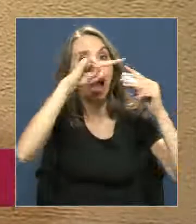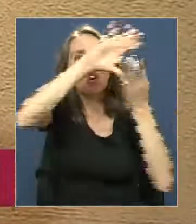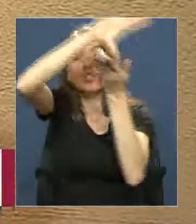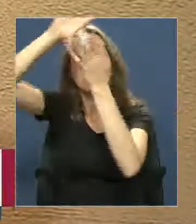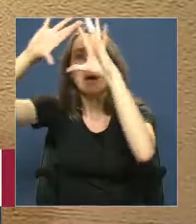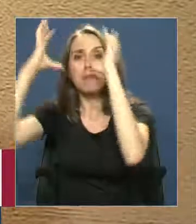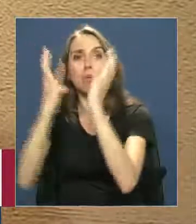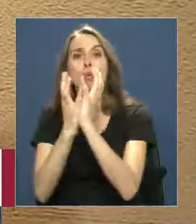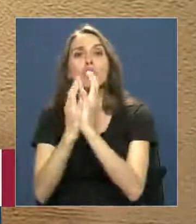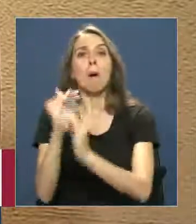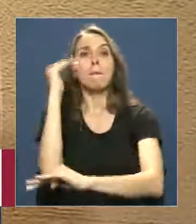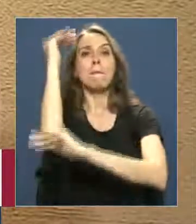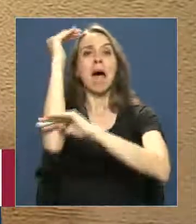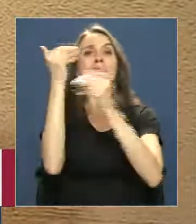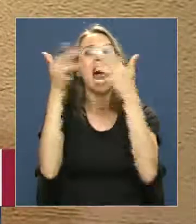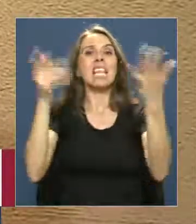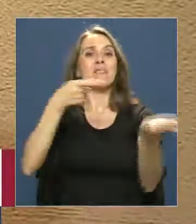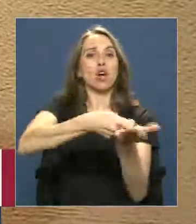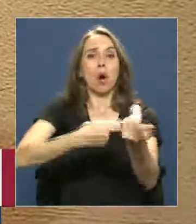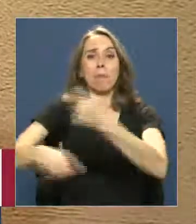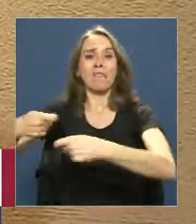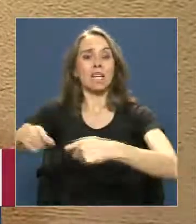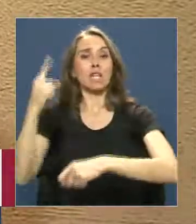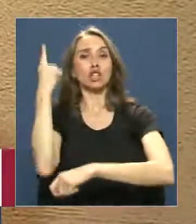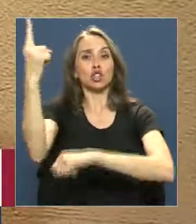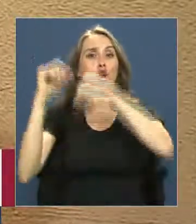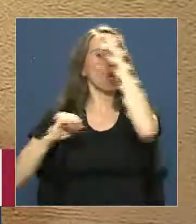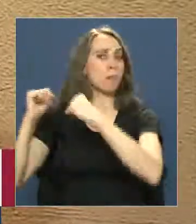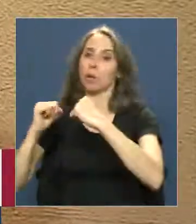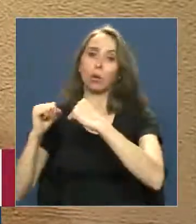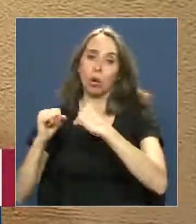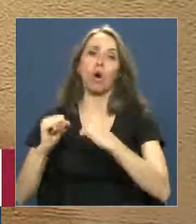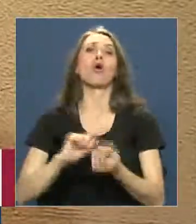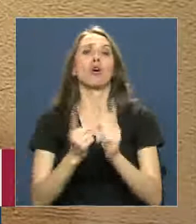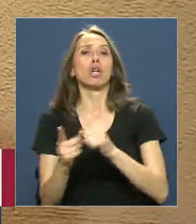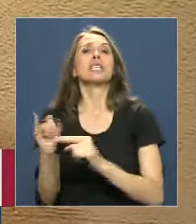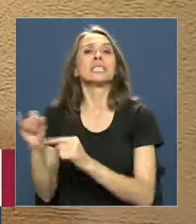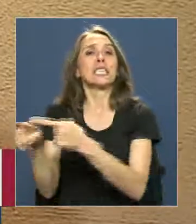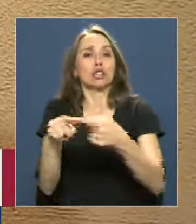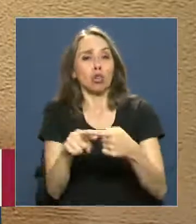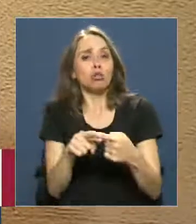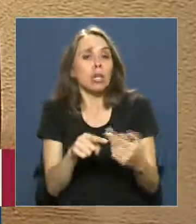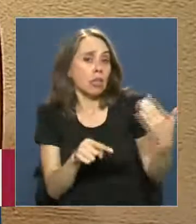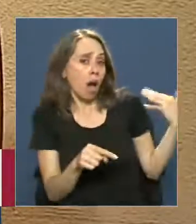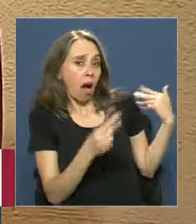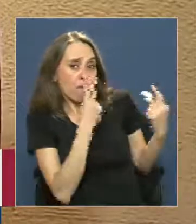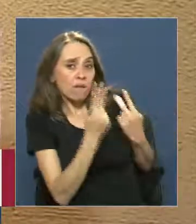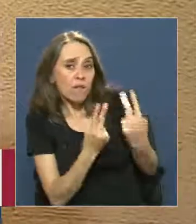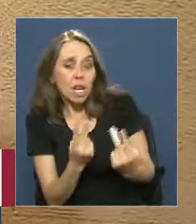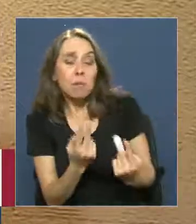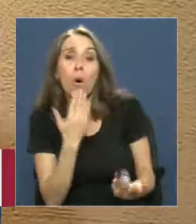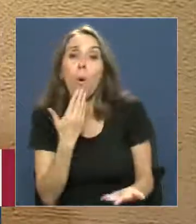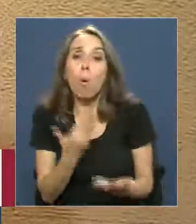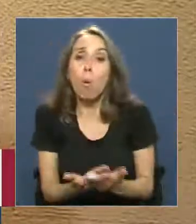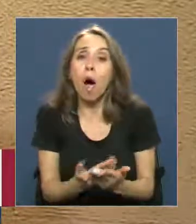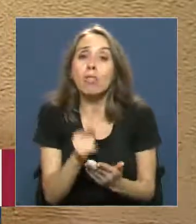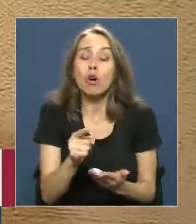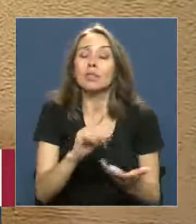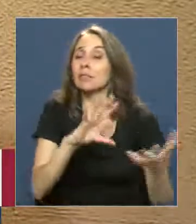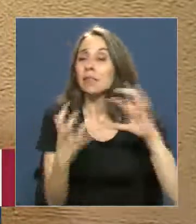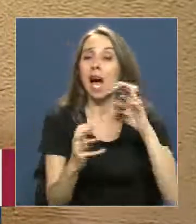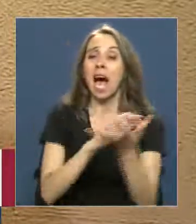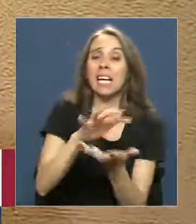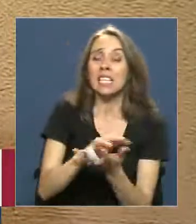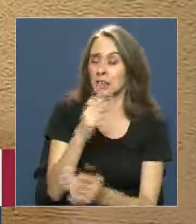mundo en el libre mercado. De lo contrario, tendremos una sociedad con la que a veces vemos cuando hay estos hechos que son lamentables